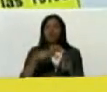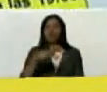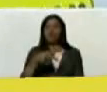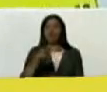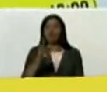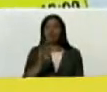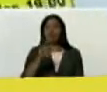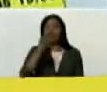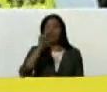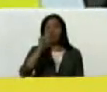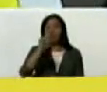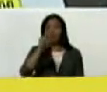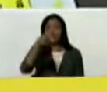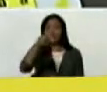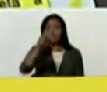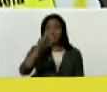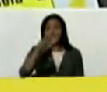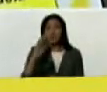En el Hotel Funchal.